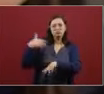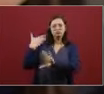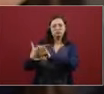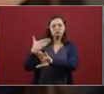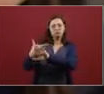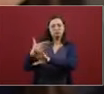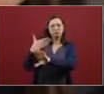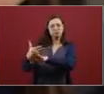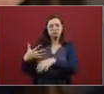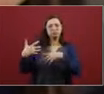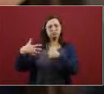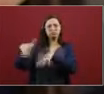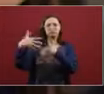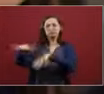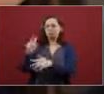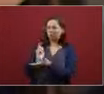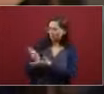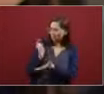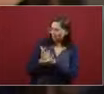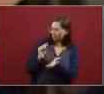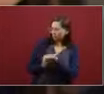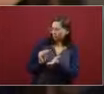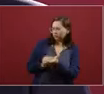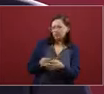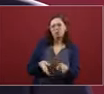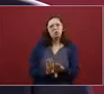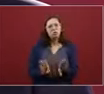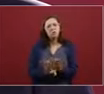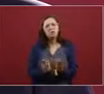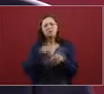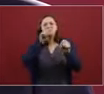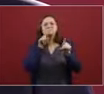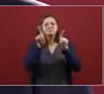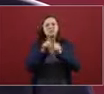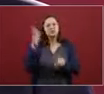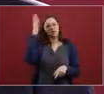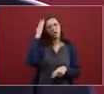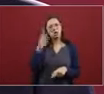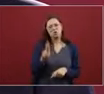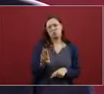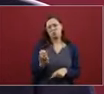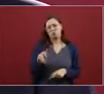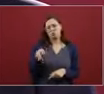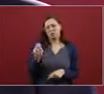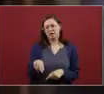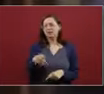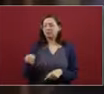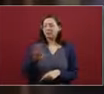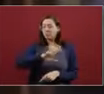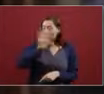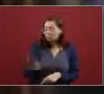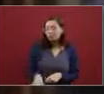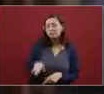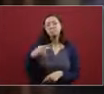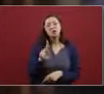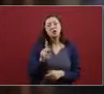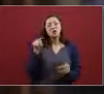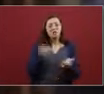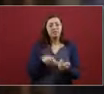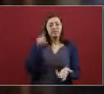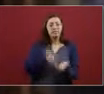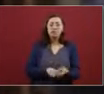la reforma que se pretende. Y también podemos encontrar a líderes como Rubén Núñez, que ya falleció y que todavía está en la